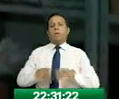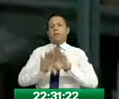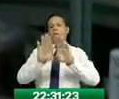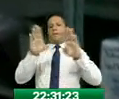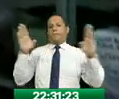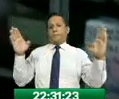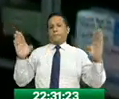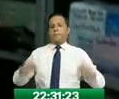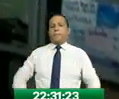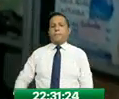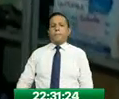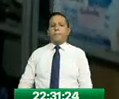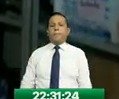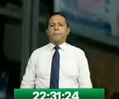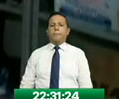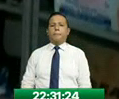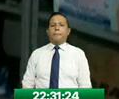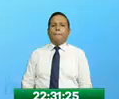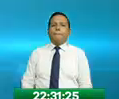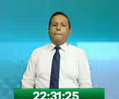Informó Priscila Cadena.